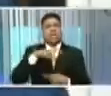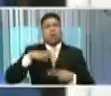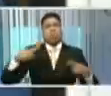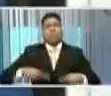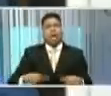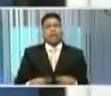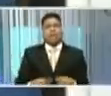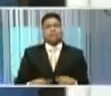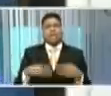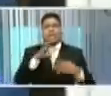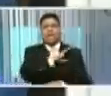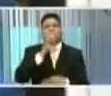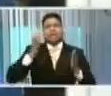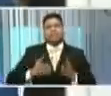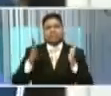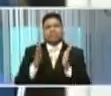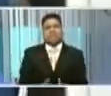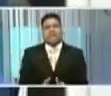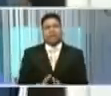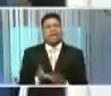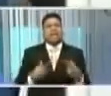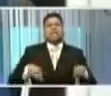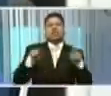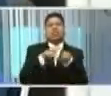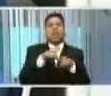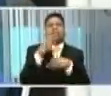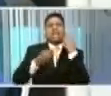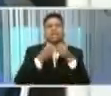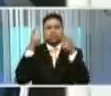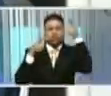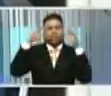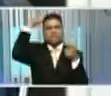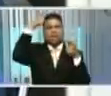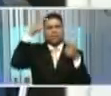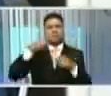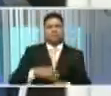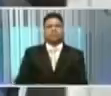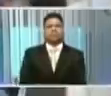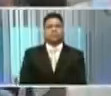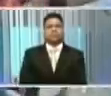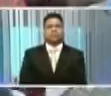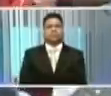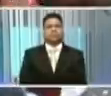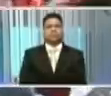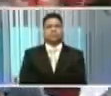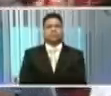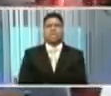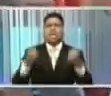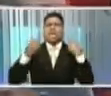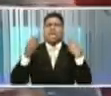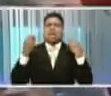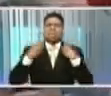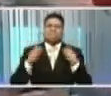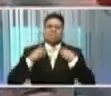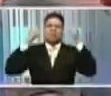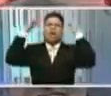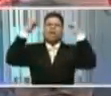tan cristiana, como la que hizo el comandante Hugo Chávez. ¡Que viva Chávez!